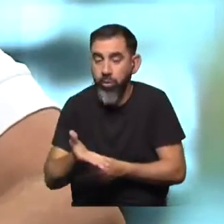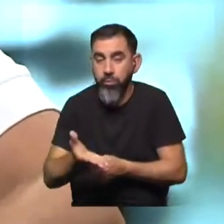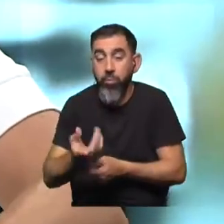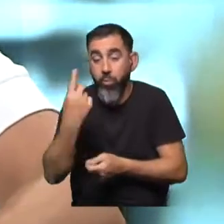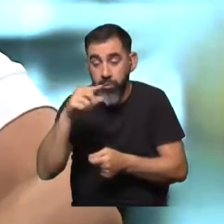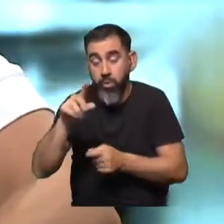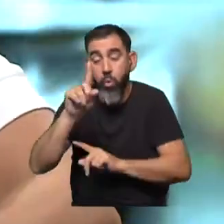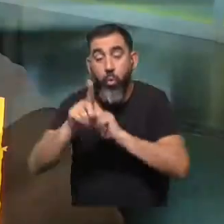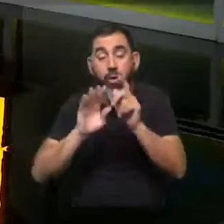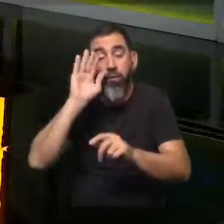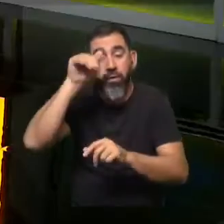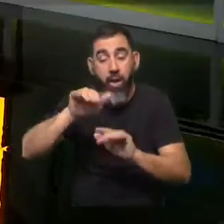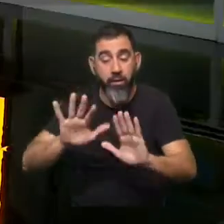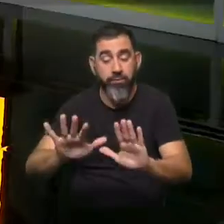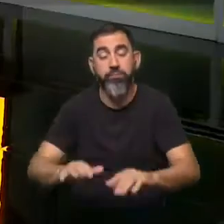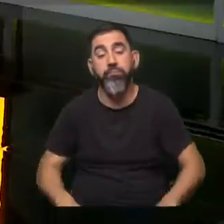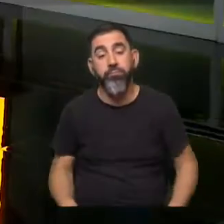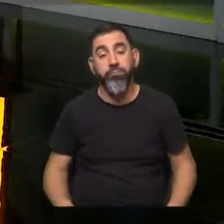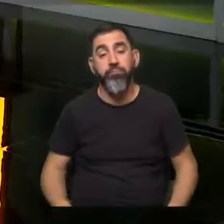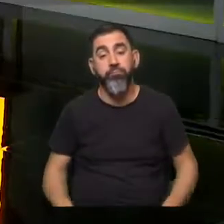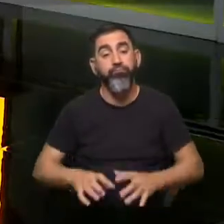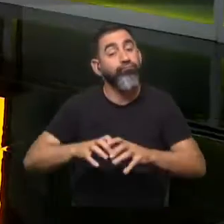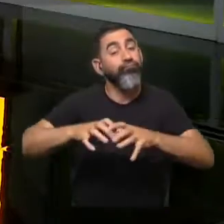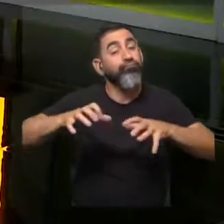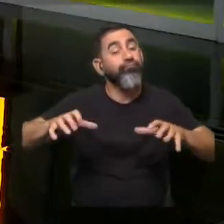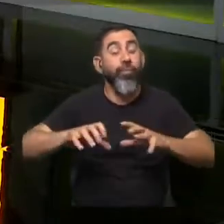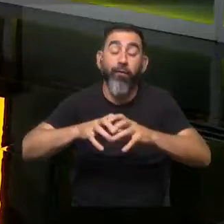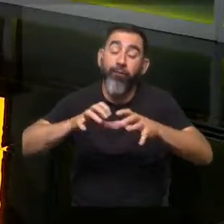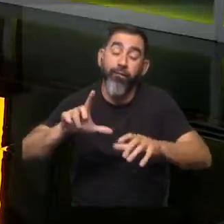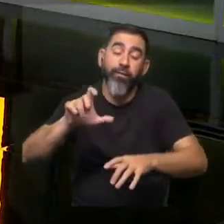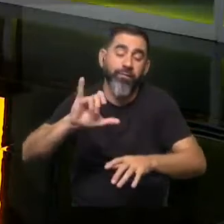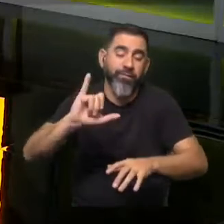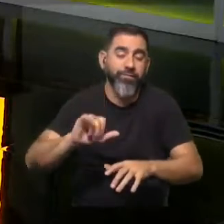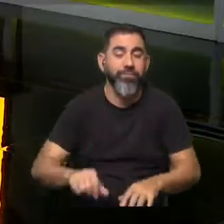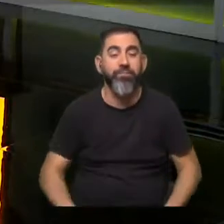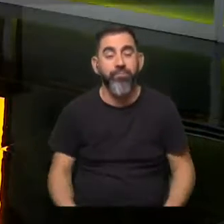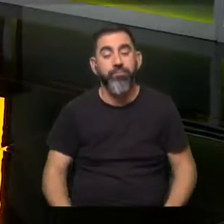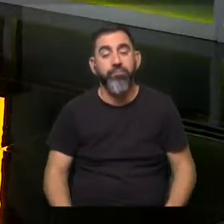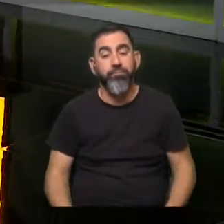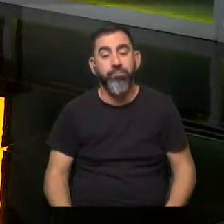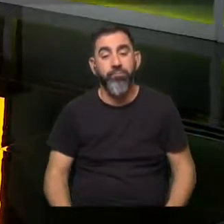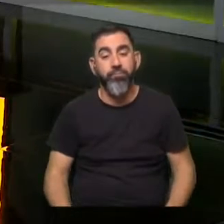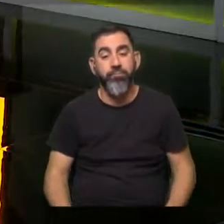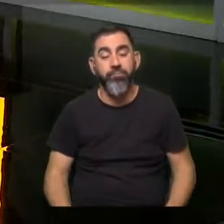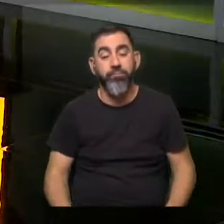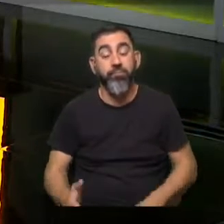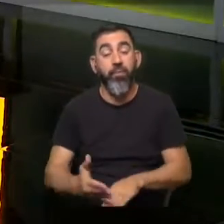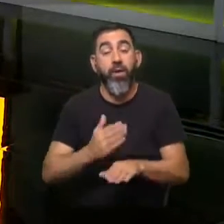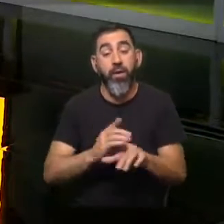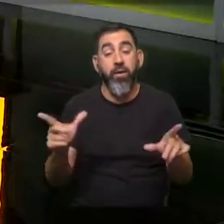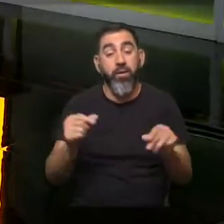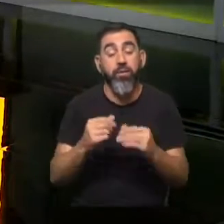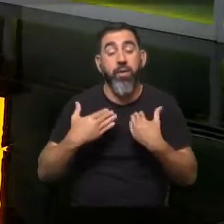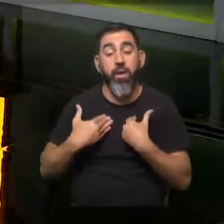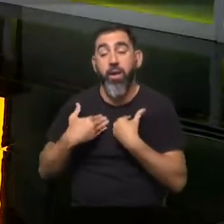de la Universidad de la República. Exacto, que fermente. Exacto, eso es lo que tiene que pasar. Sí. Karina, antes de que te vayas, te